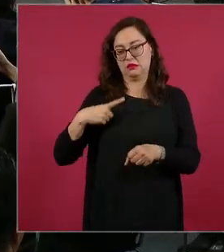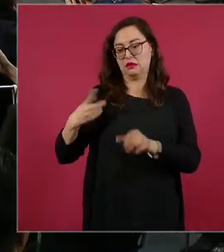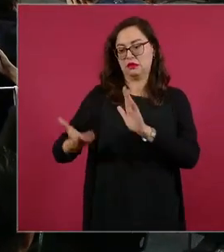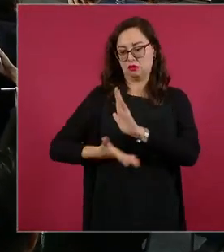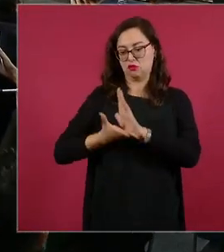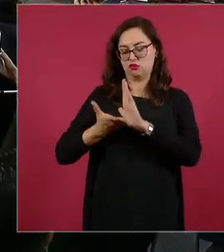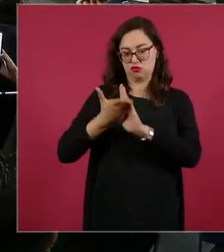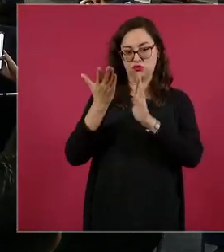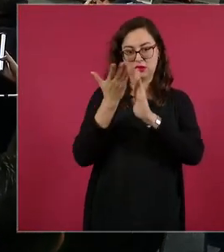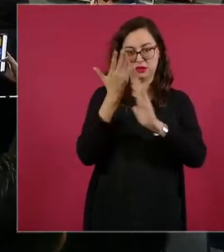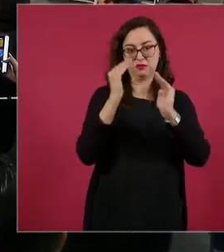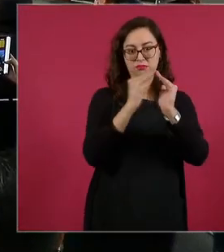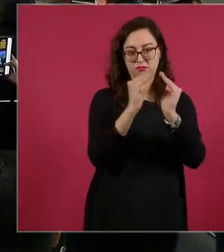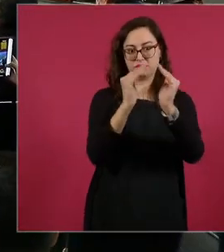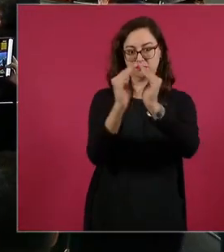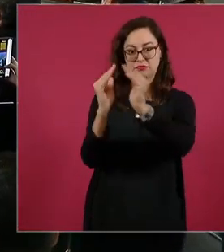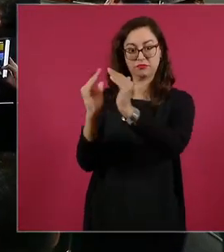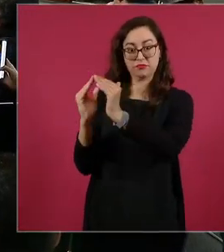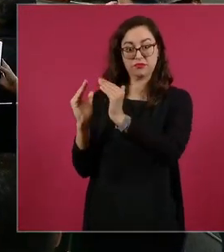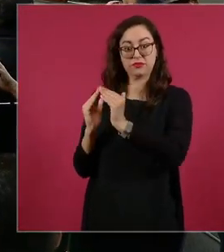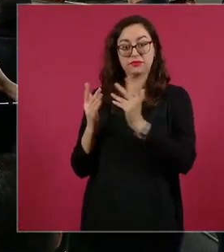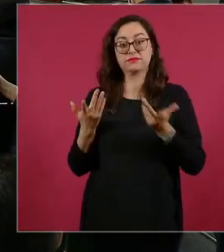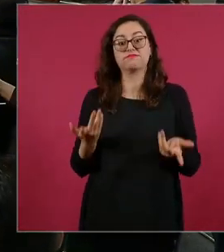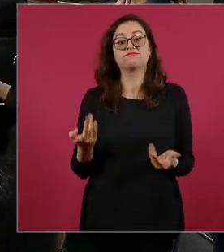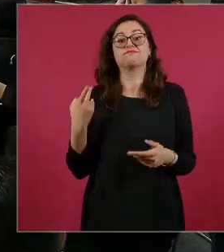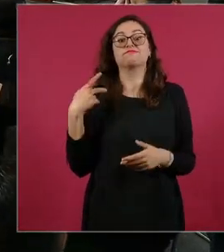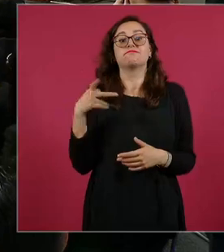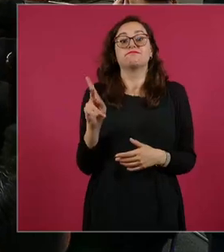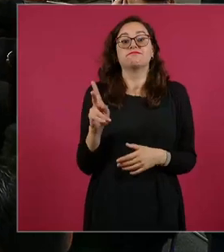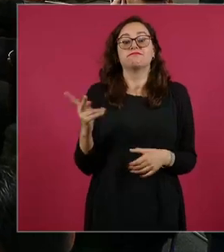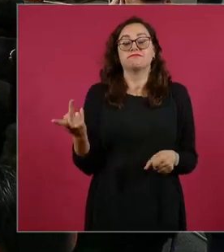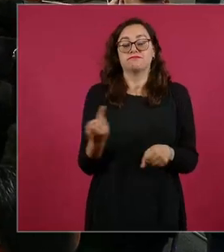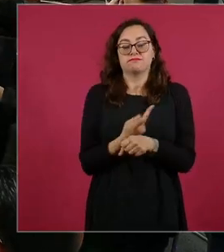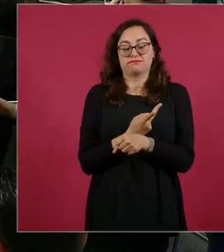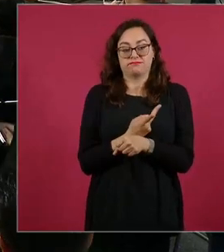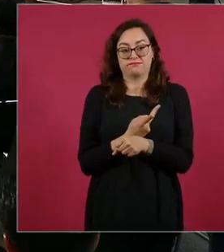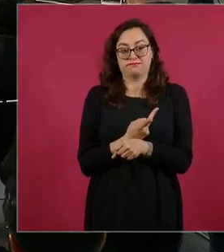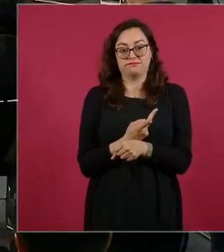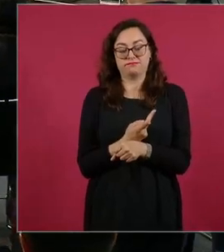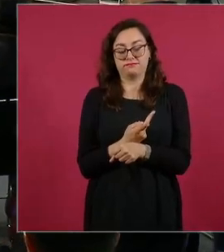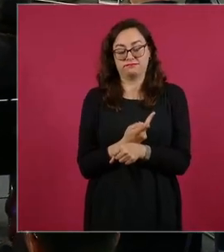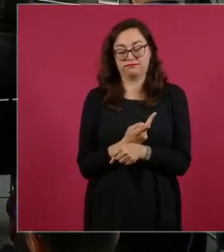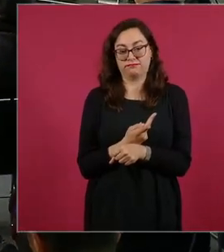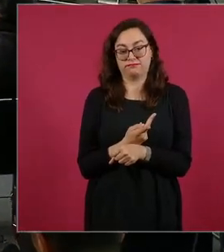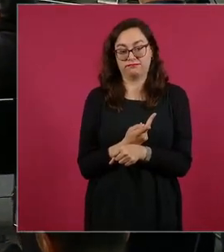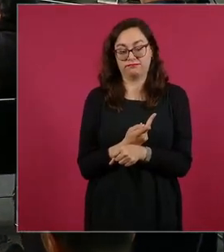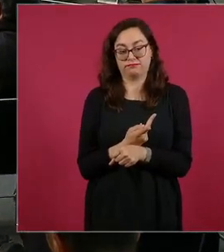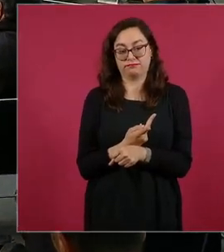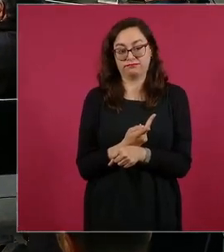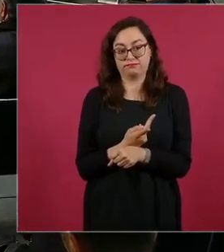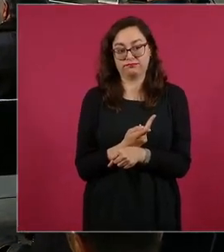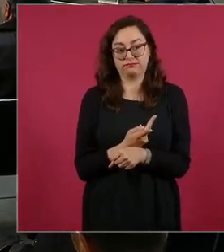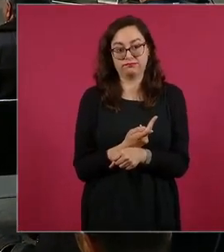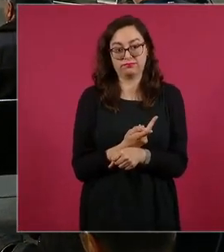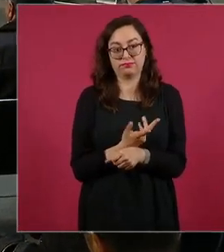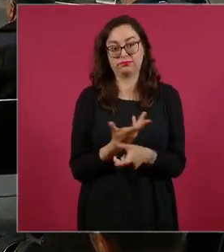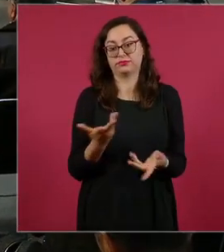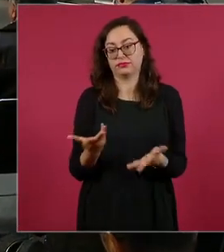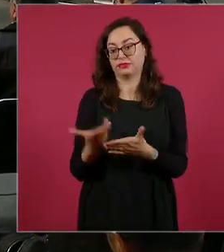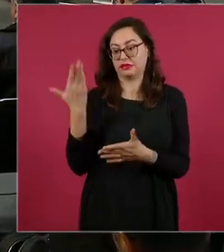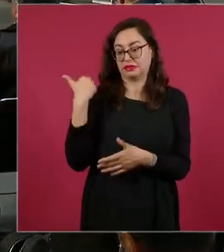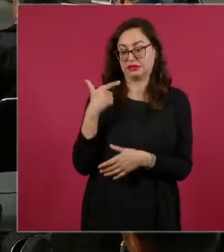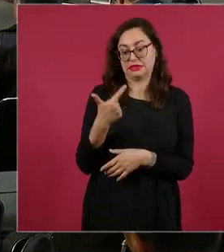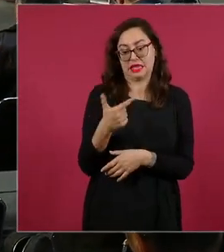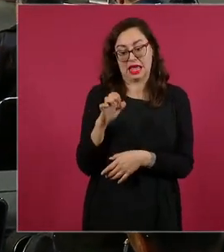Sí pero como quedó emproblemado con esta inmobiliaria